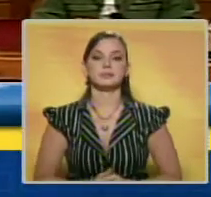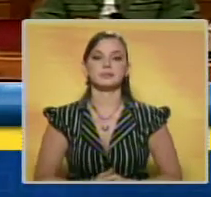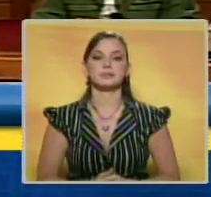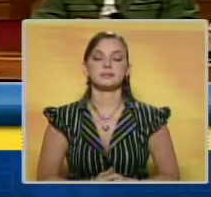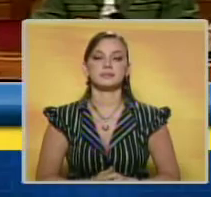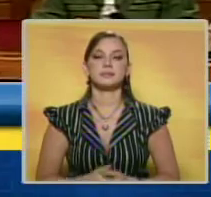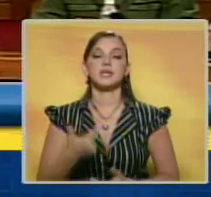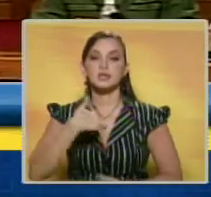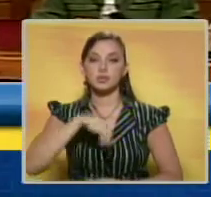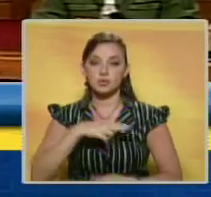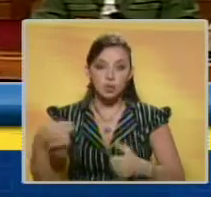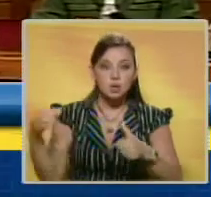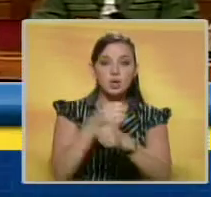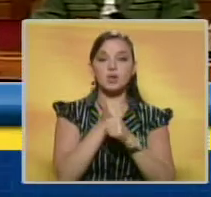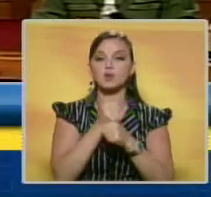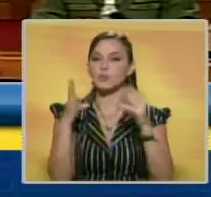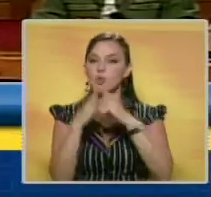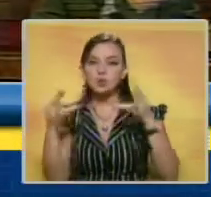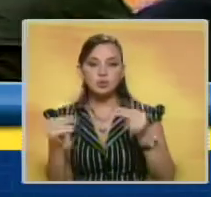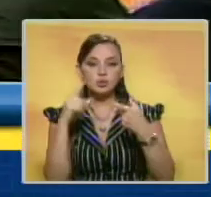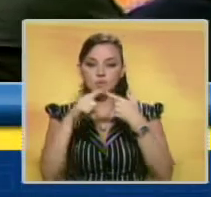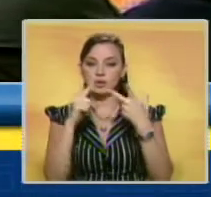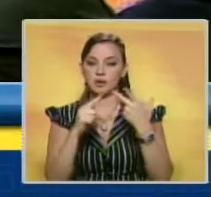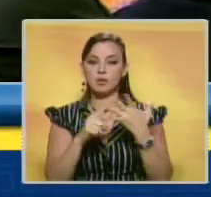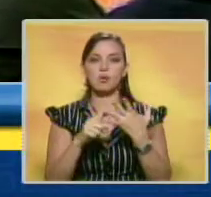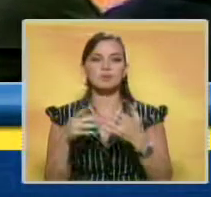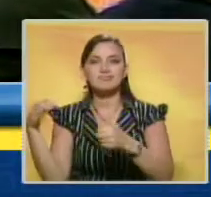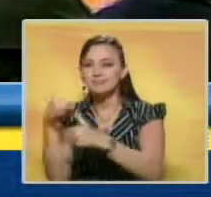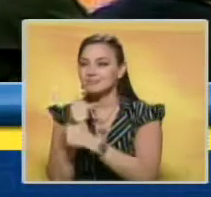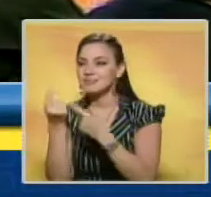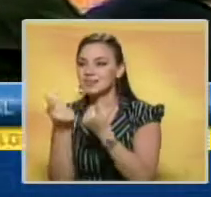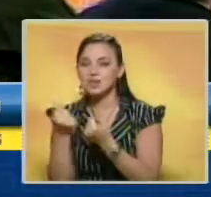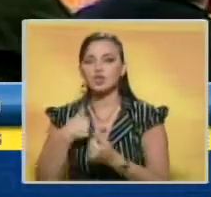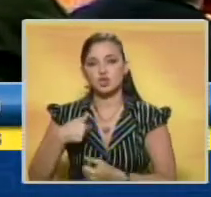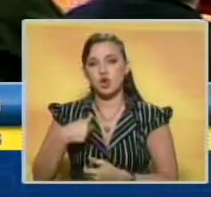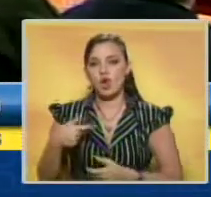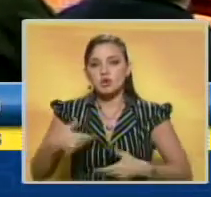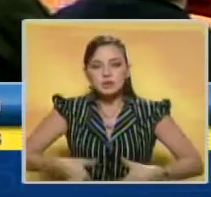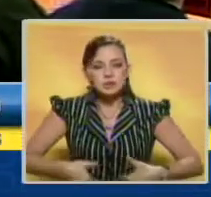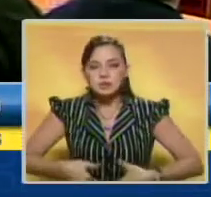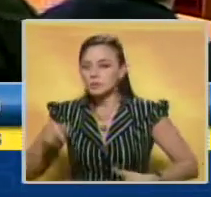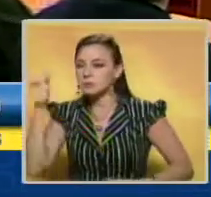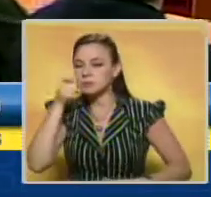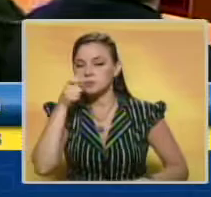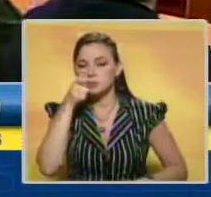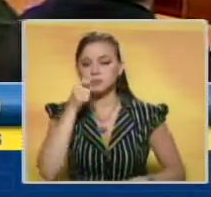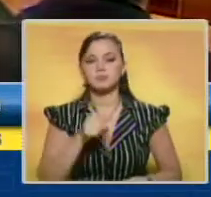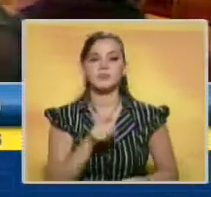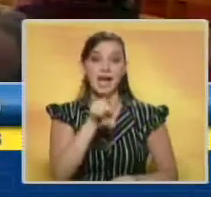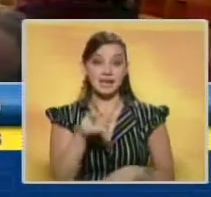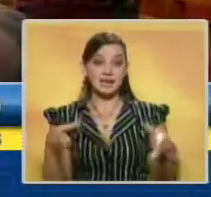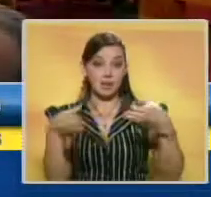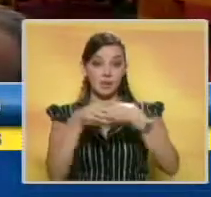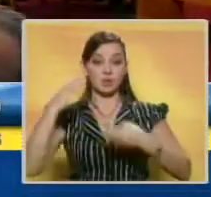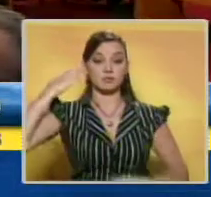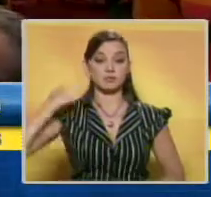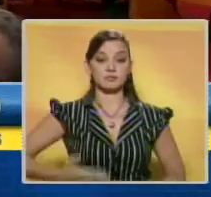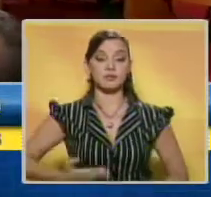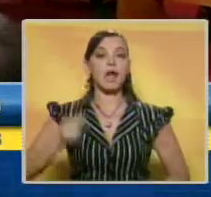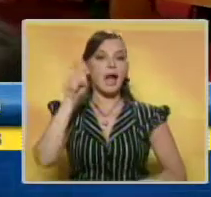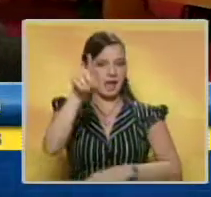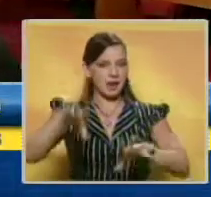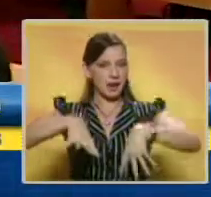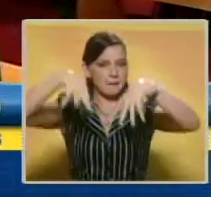y conseguiremos todos los recursos como lo estoy consiguiendo. Durante la reunión con los comandos populares militares en el Palacio de